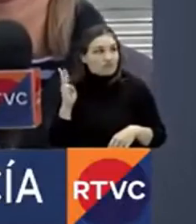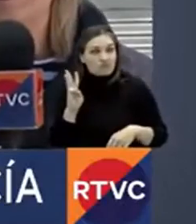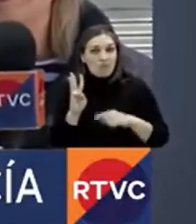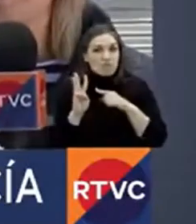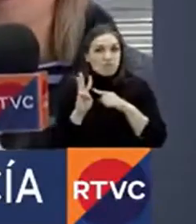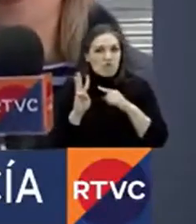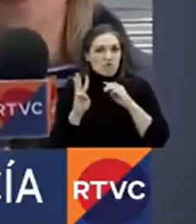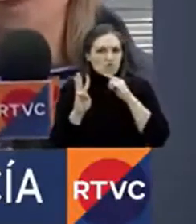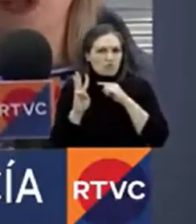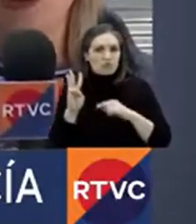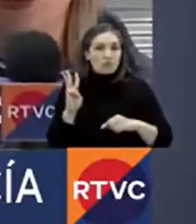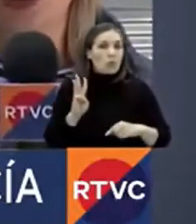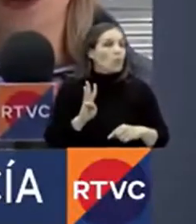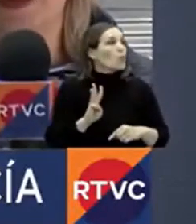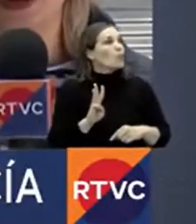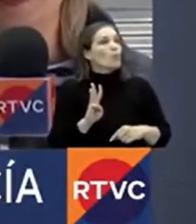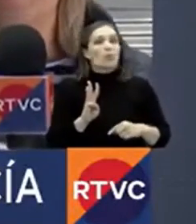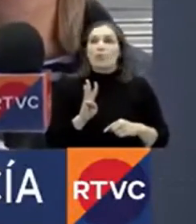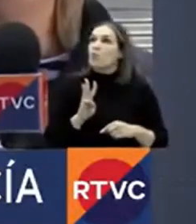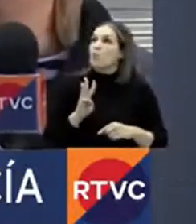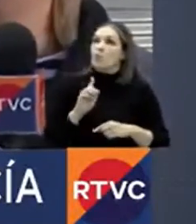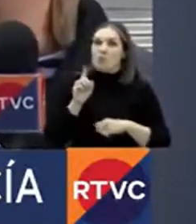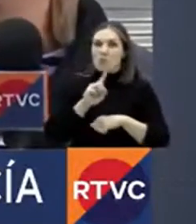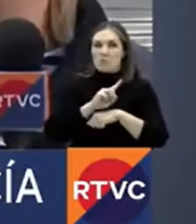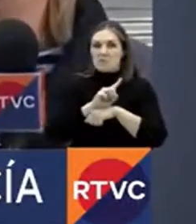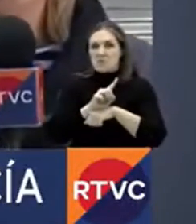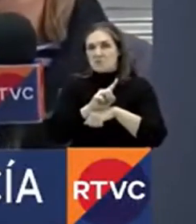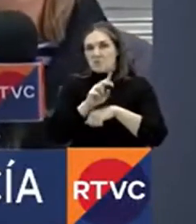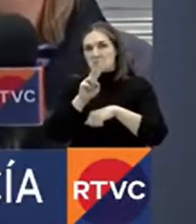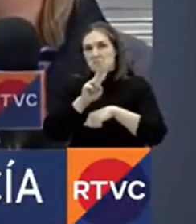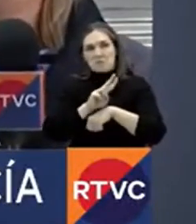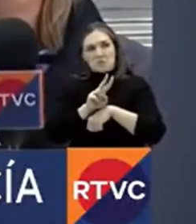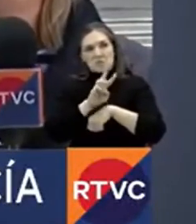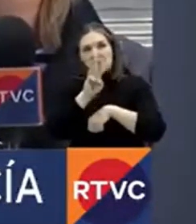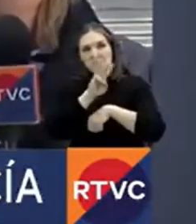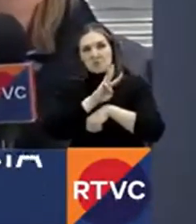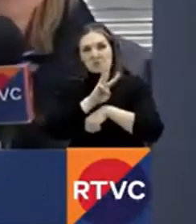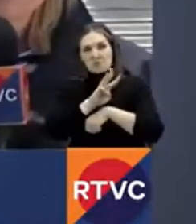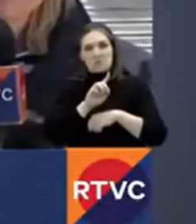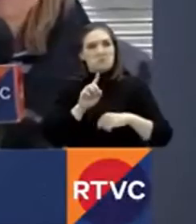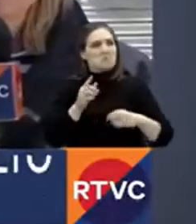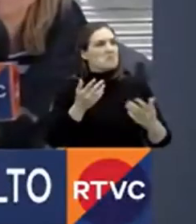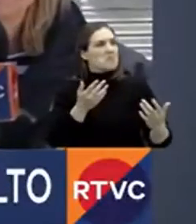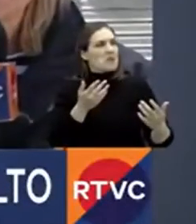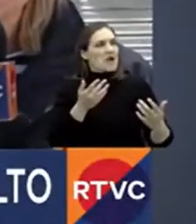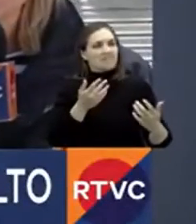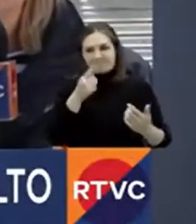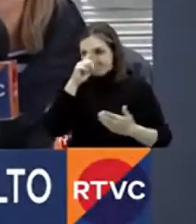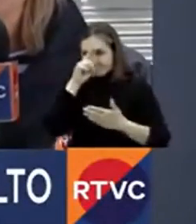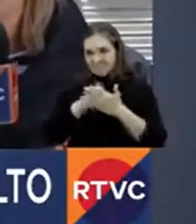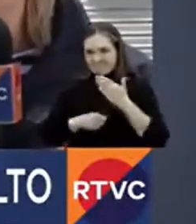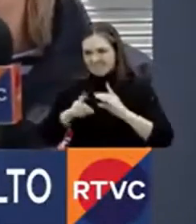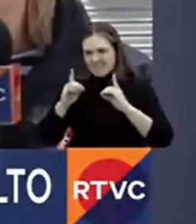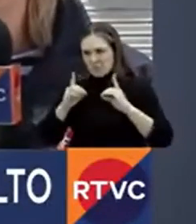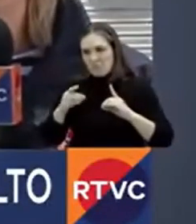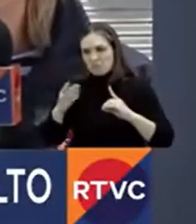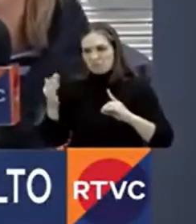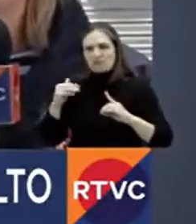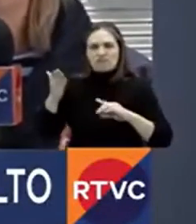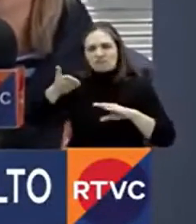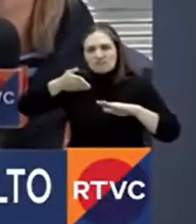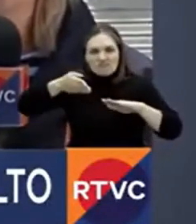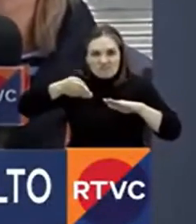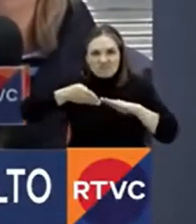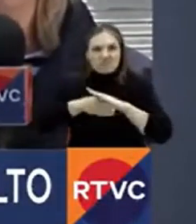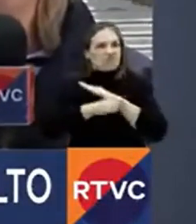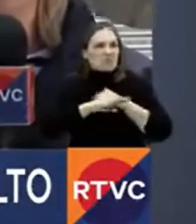hacen una parada de unos minutos, aproximadamente 3 minutos, y en ese momento es cuando deciden ingresar y atracar a las personas que